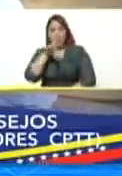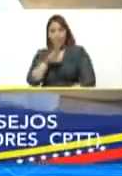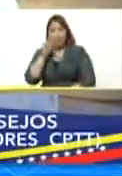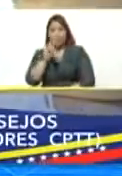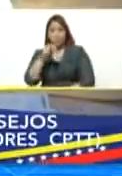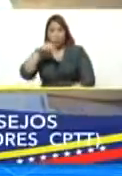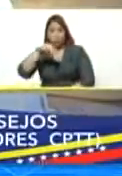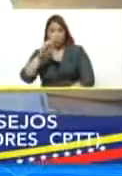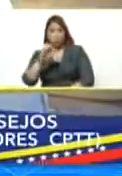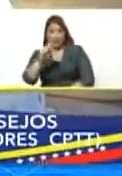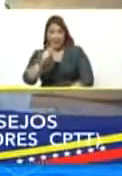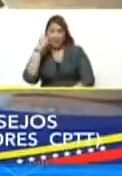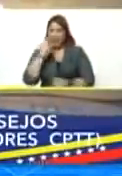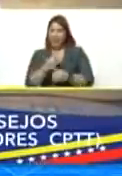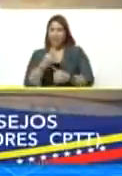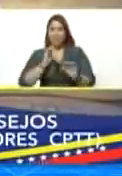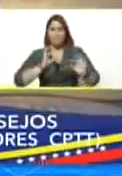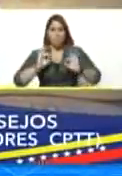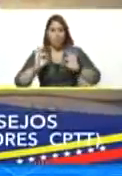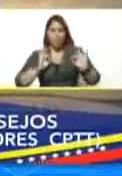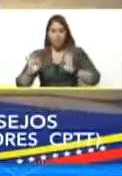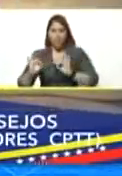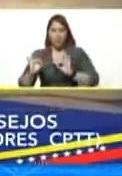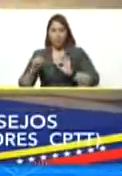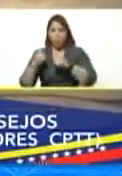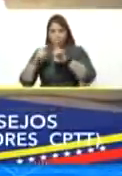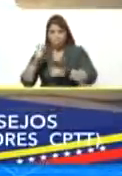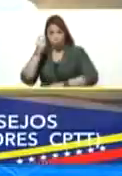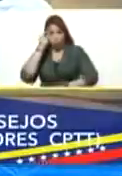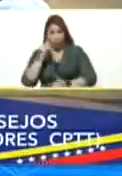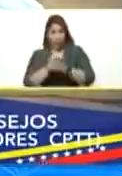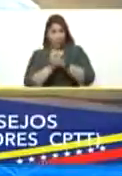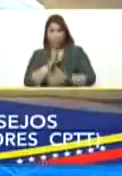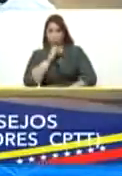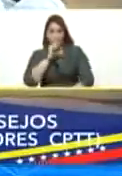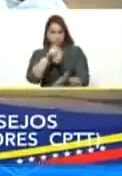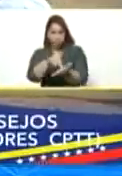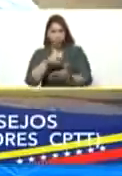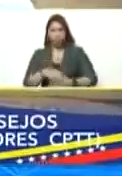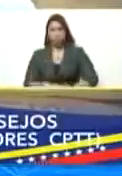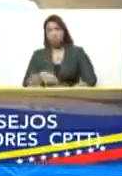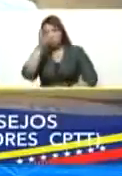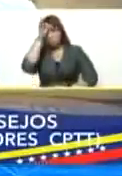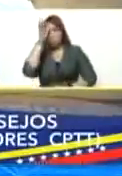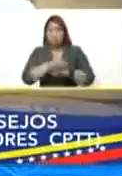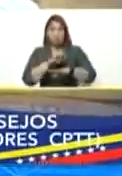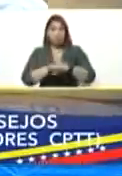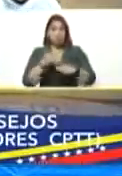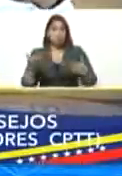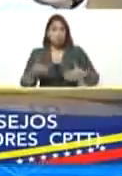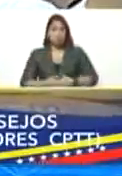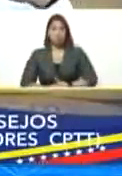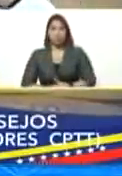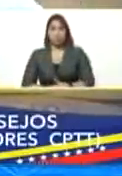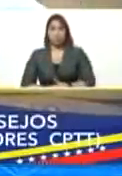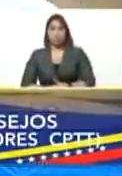ser prácticas. La otra vez un compañero que no está aquí presente, no sé por qué,